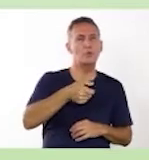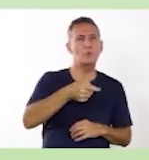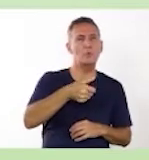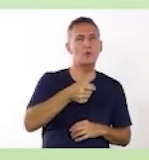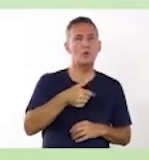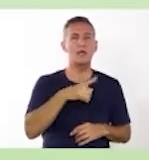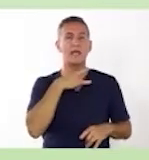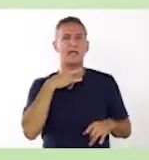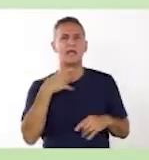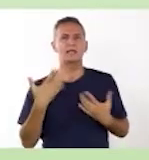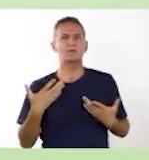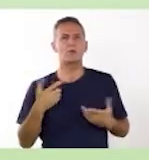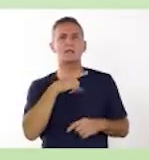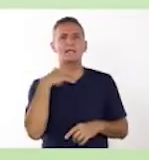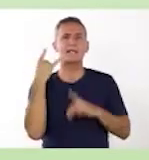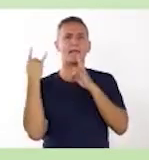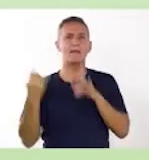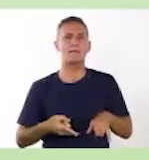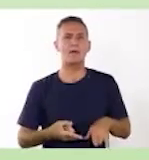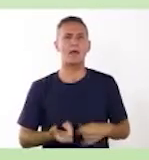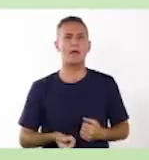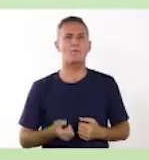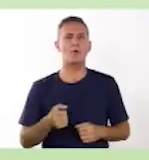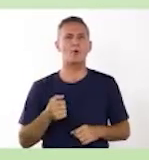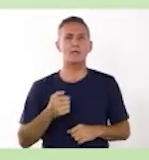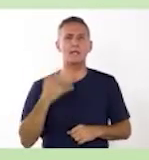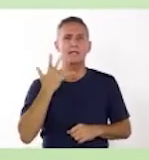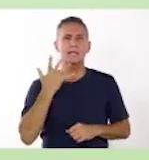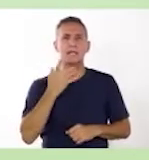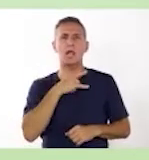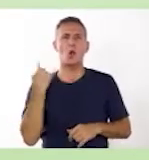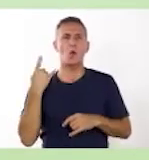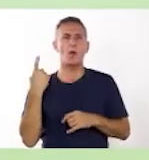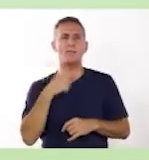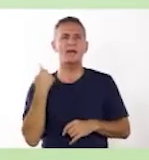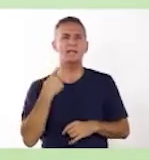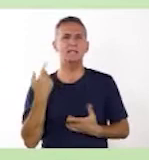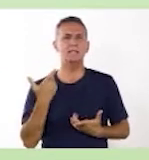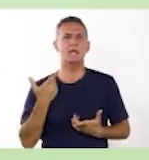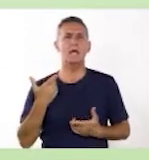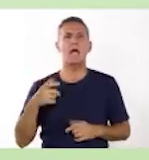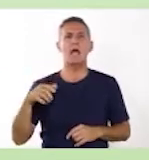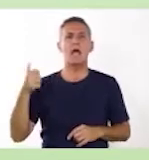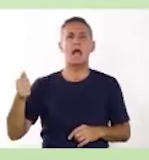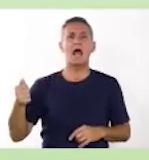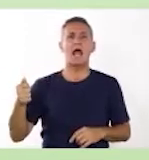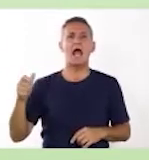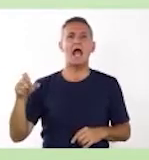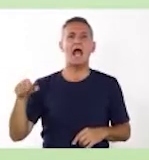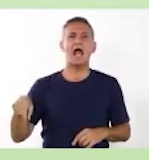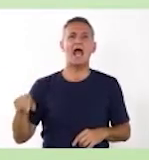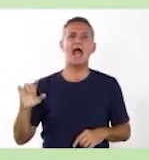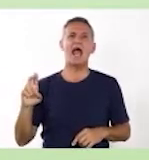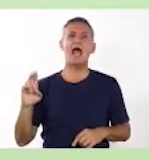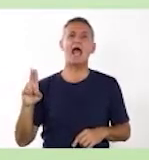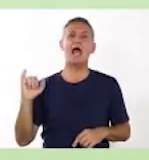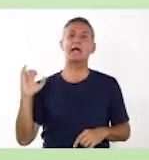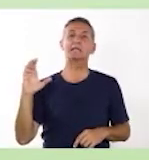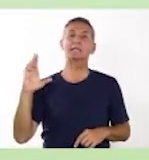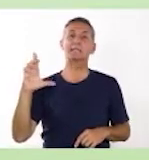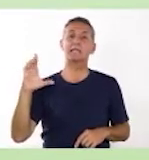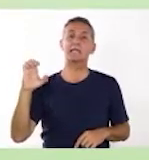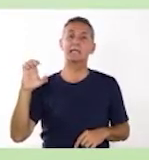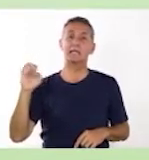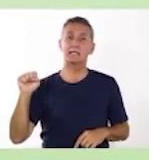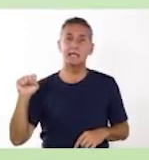próximo, que él va a morir a manos de Aquiles. Los dioses deciden que deben morir. Recuerden que habíamos